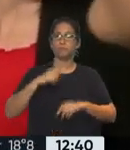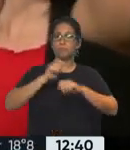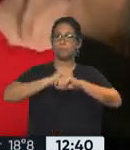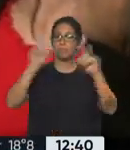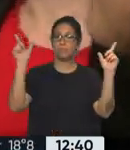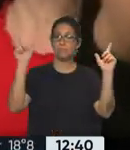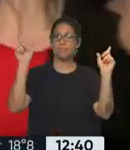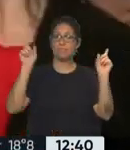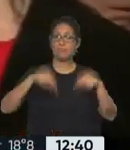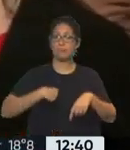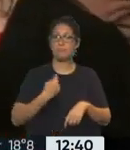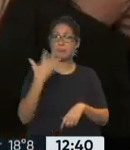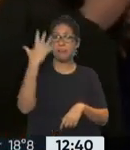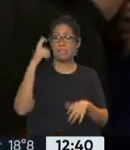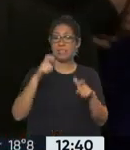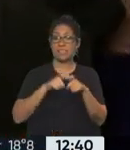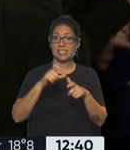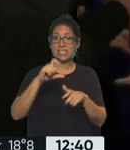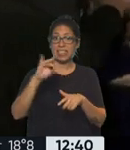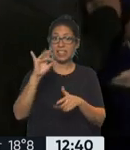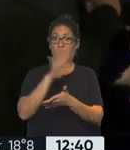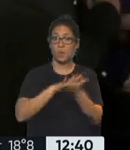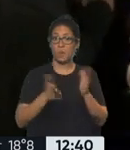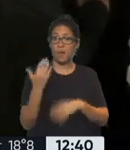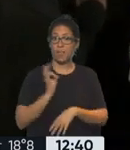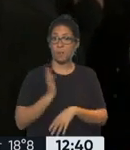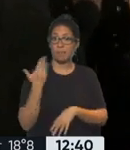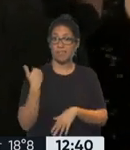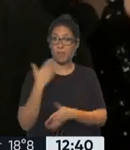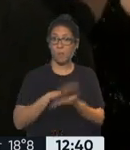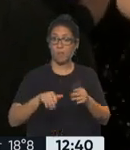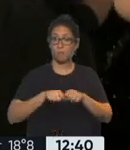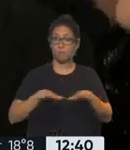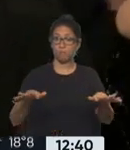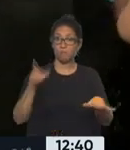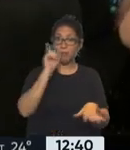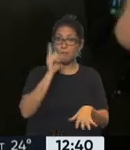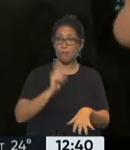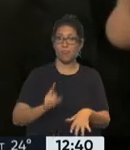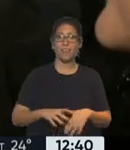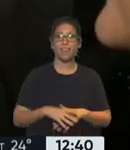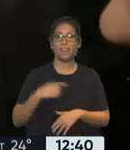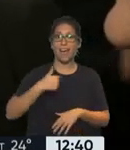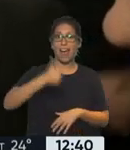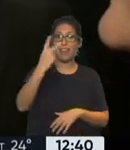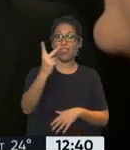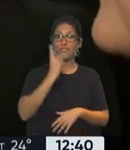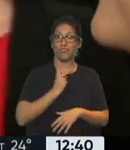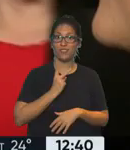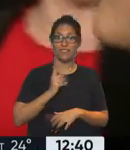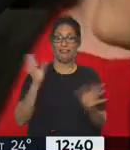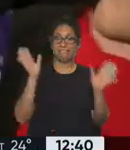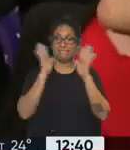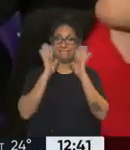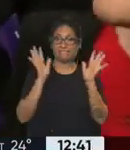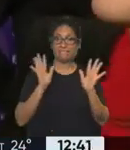sorprendida. Es mi primer disco que saqué el año pasado y, Y bueno, no puedo creer haberme llevado 2 premios, la verdad que es un